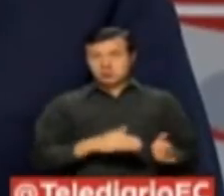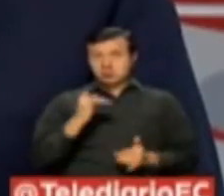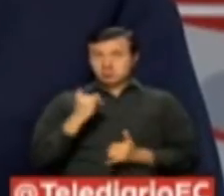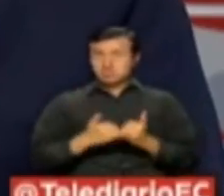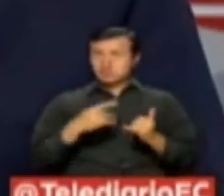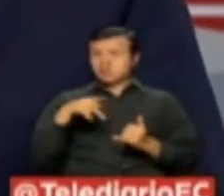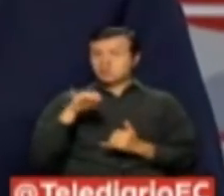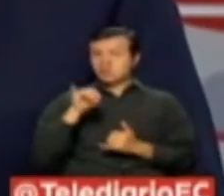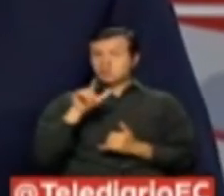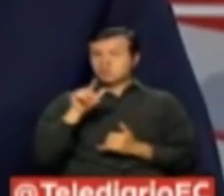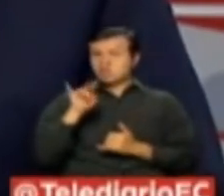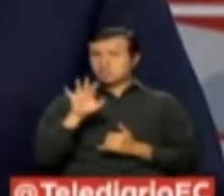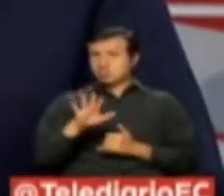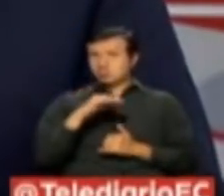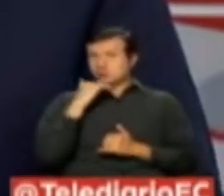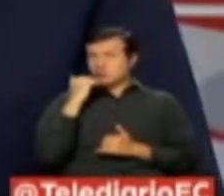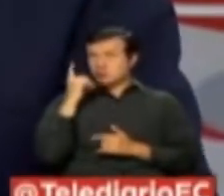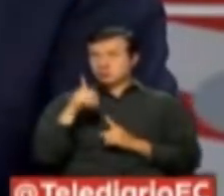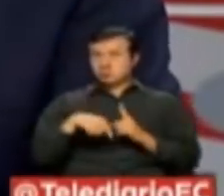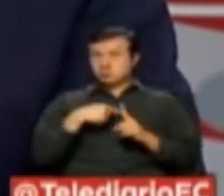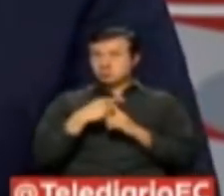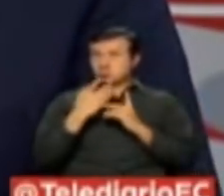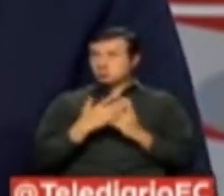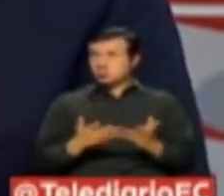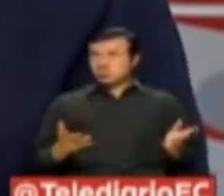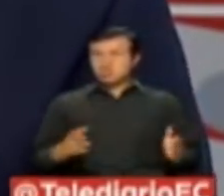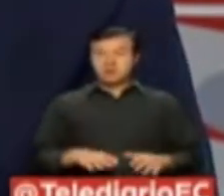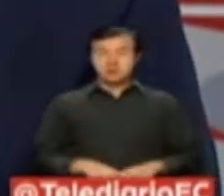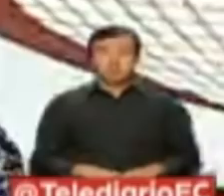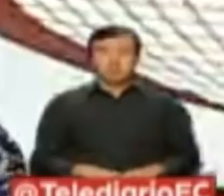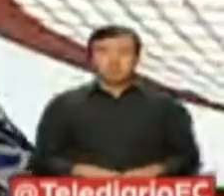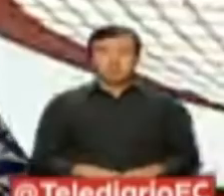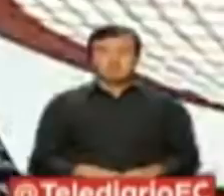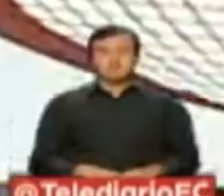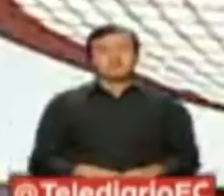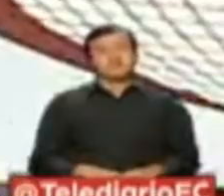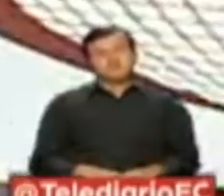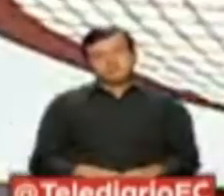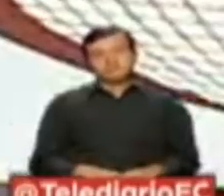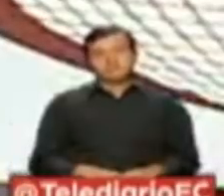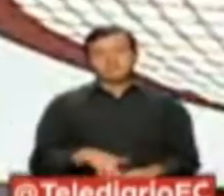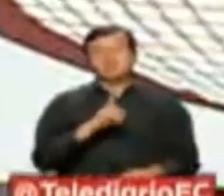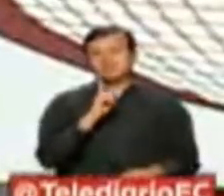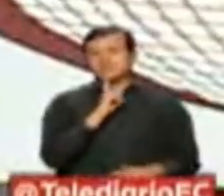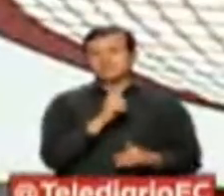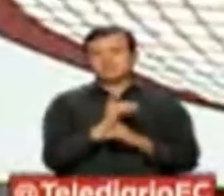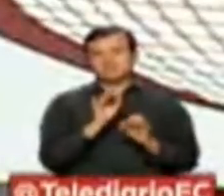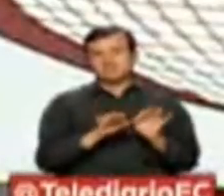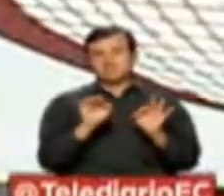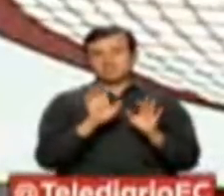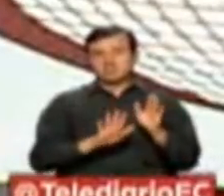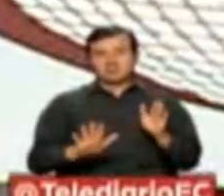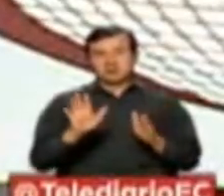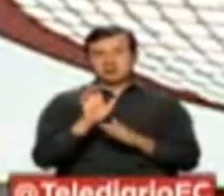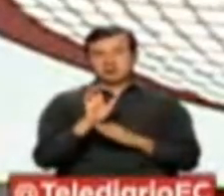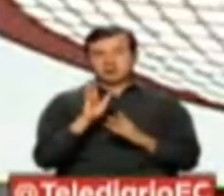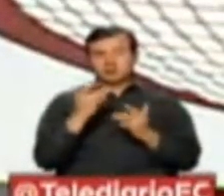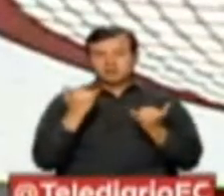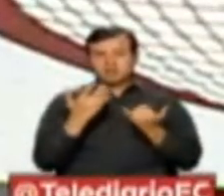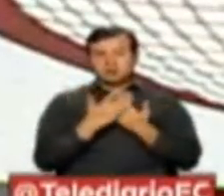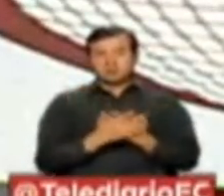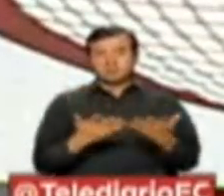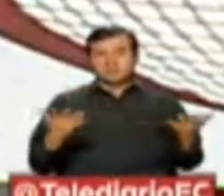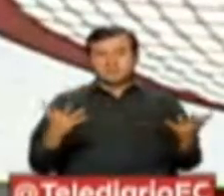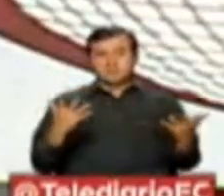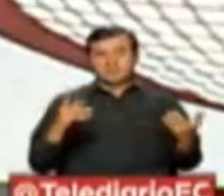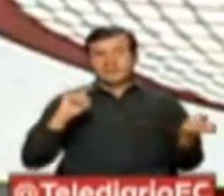final de paulina recalde se quiere en relación a lo dicho por trances oh sí yo creo que es fundamental decir que ecuador estoy viendo un momento